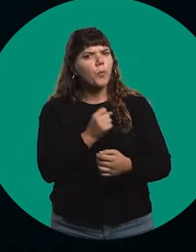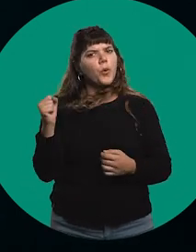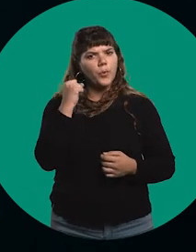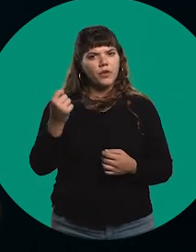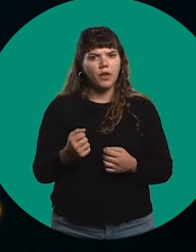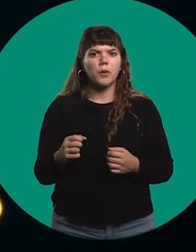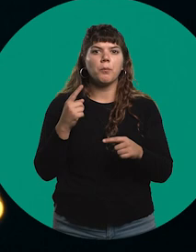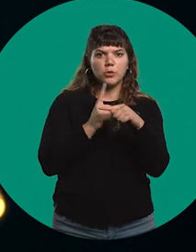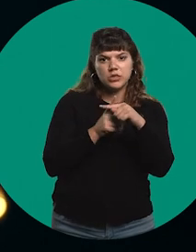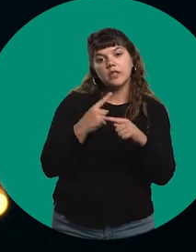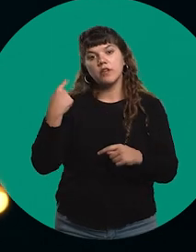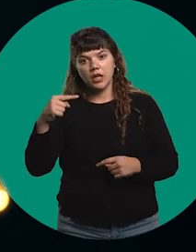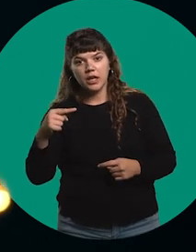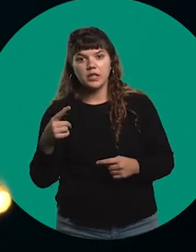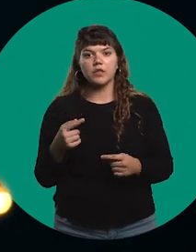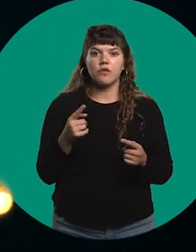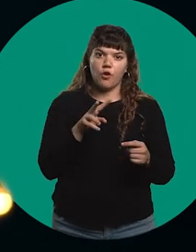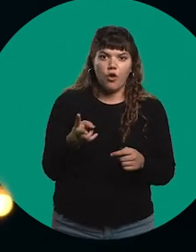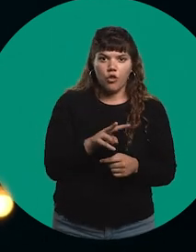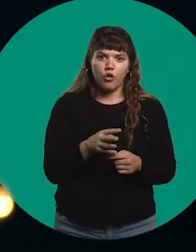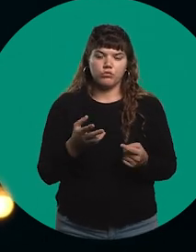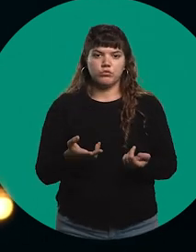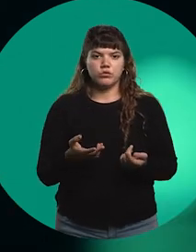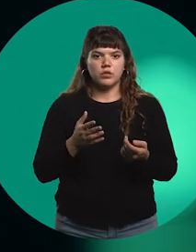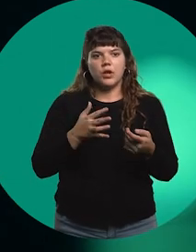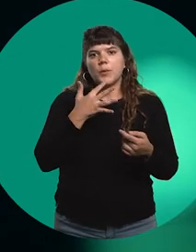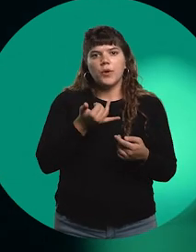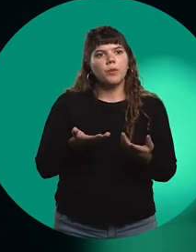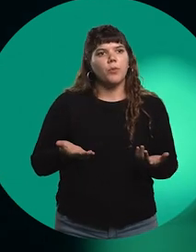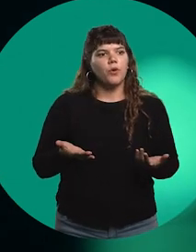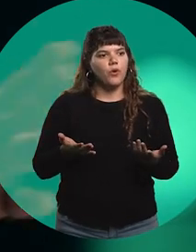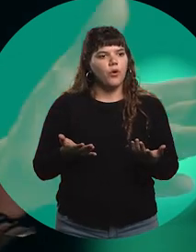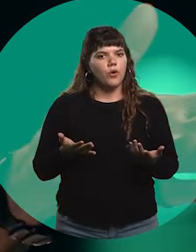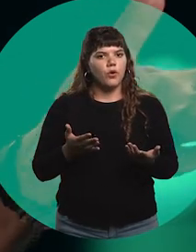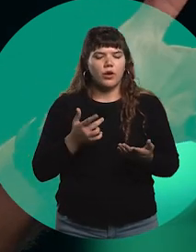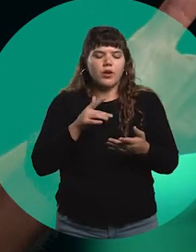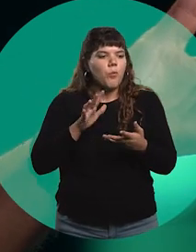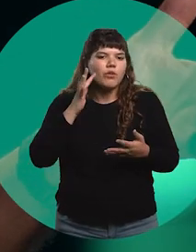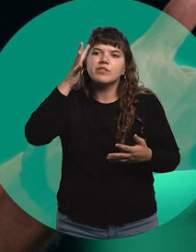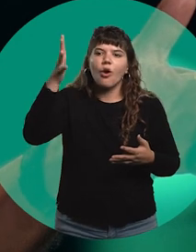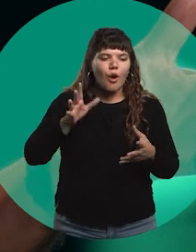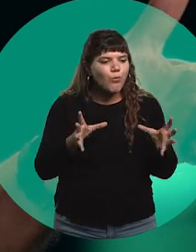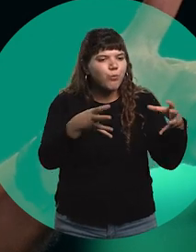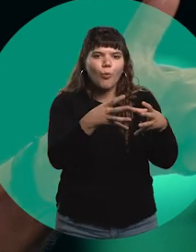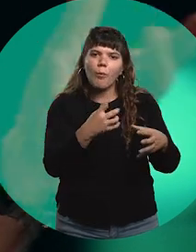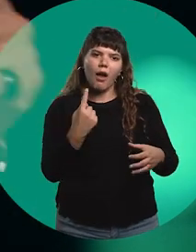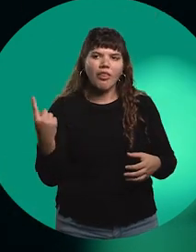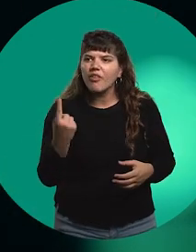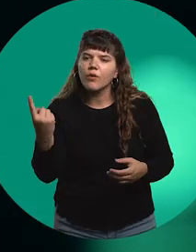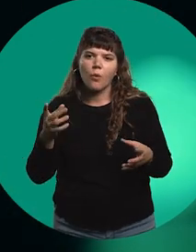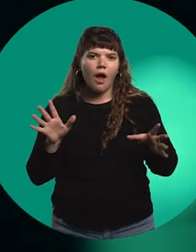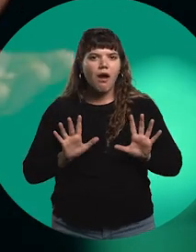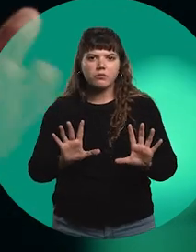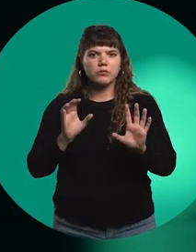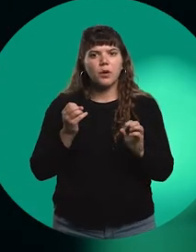para bien y para mal, tenemos un poder transformador muy fuerte. si uno toca, es psicología grupal, no psicología individual, uno,